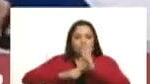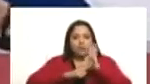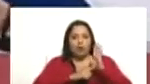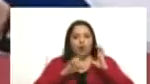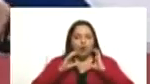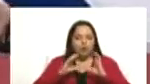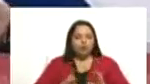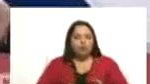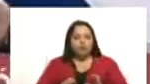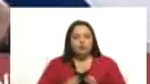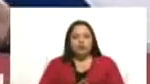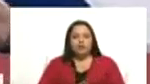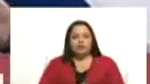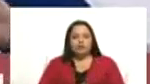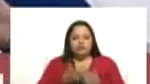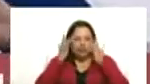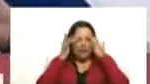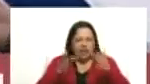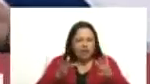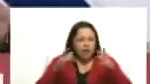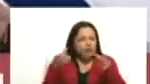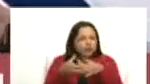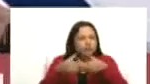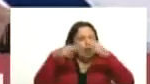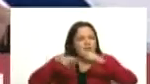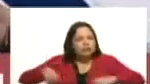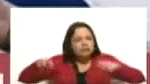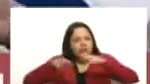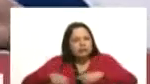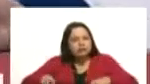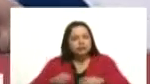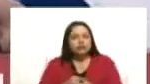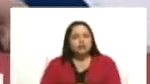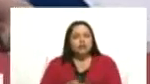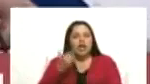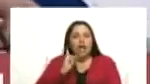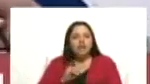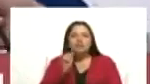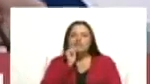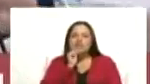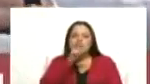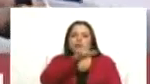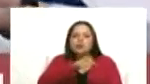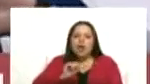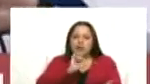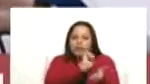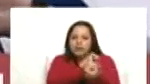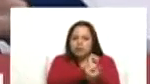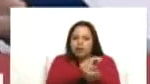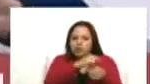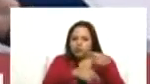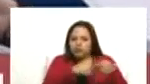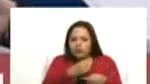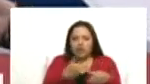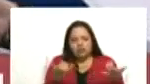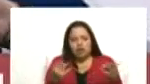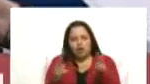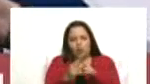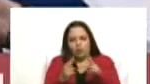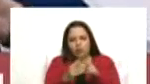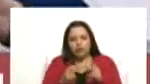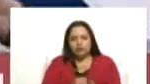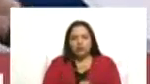cuerpos de inteligencia y que derivó en las detenciones ya conocidas para